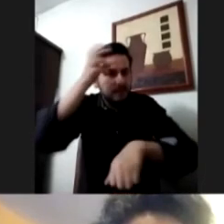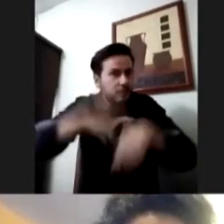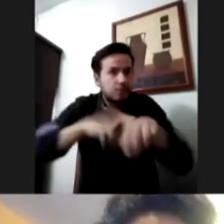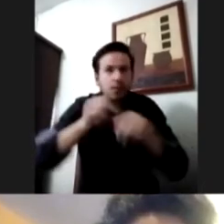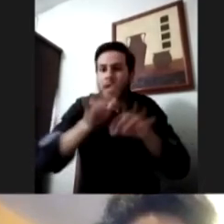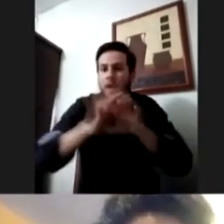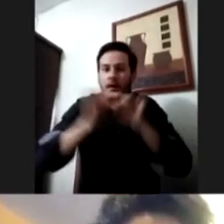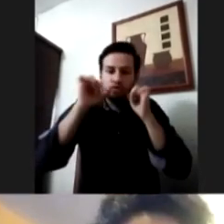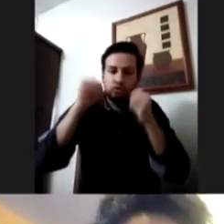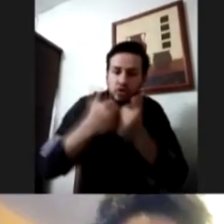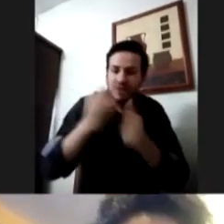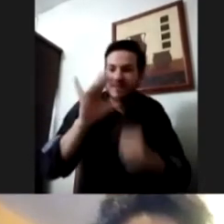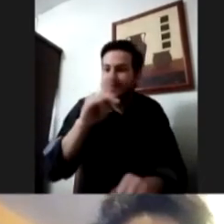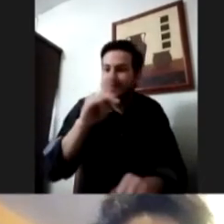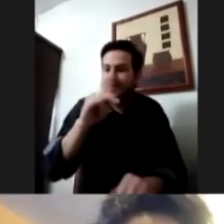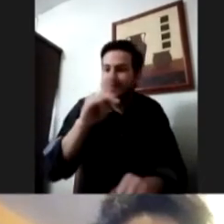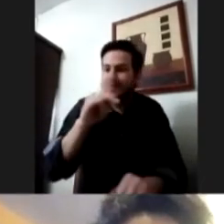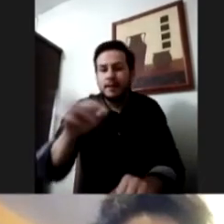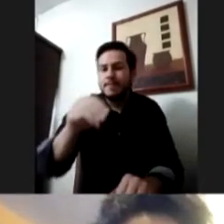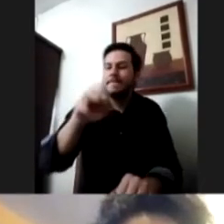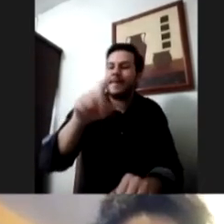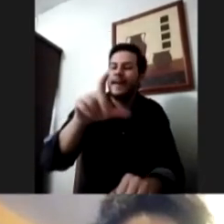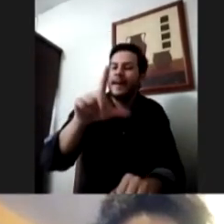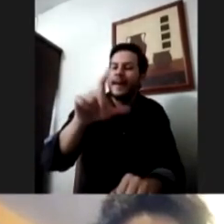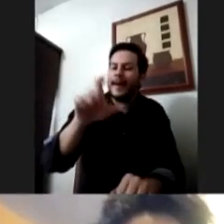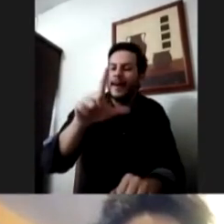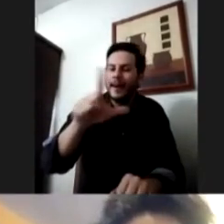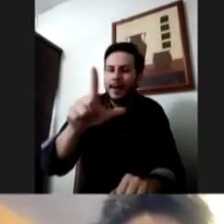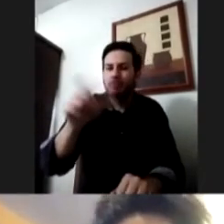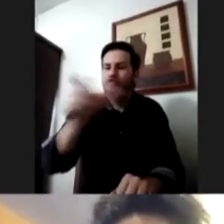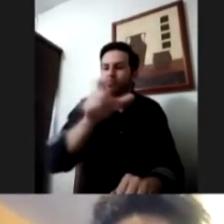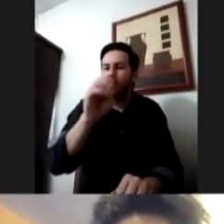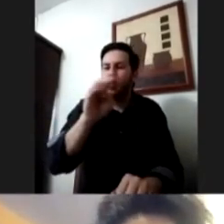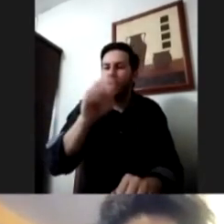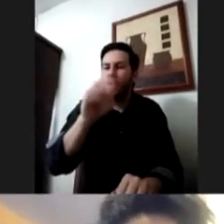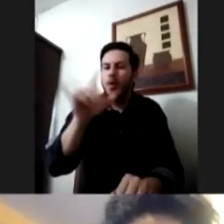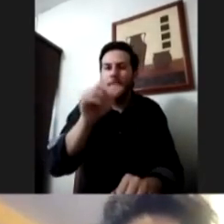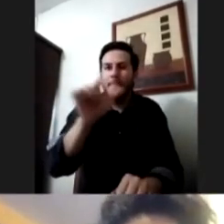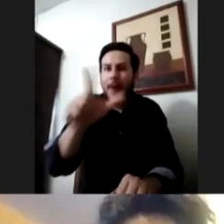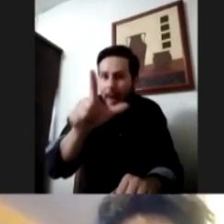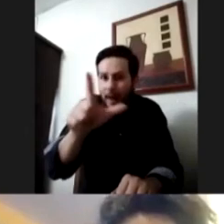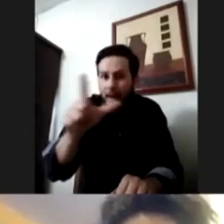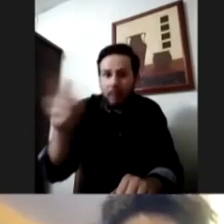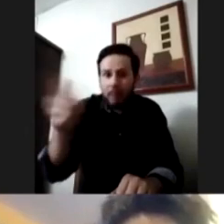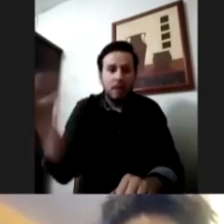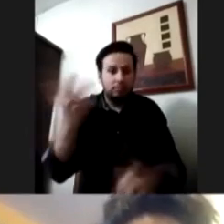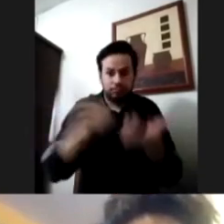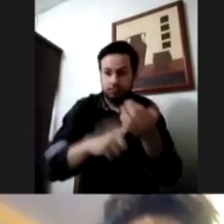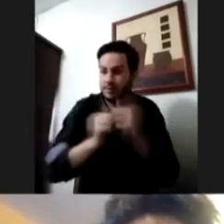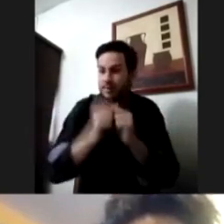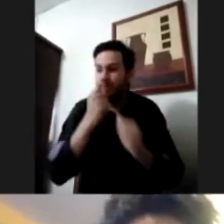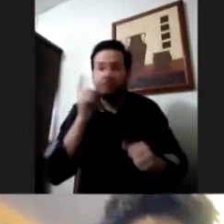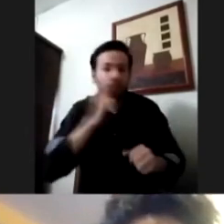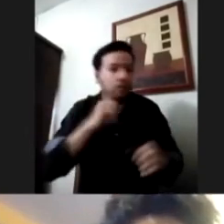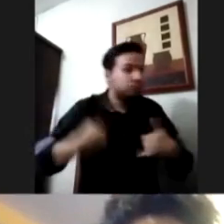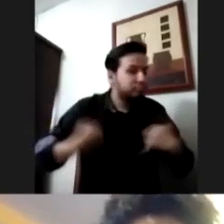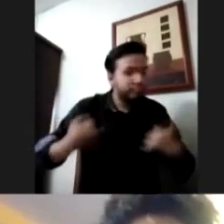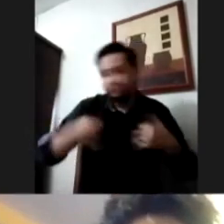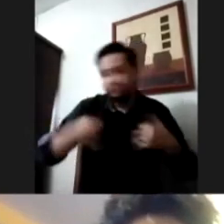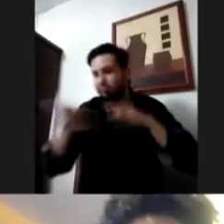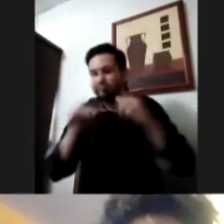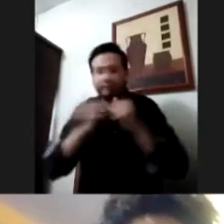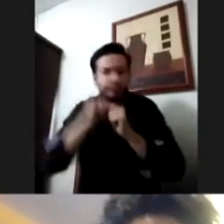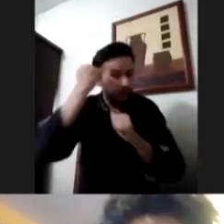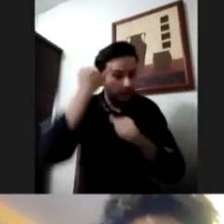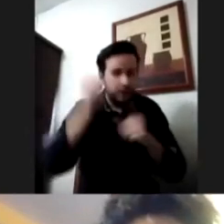asociación civil llamada Melel Xochobal, una organización precisamente que trabaja con niñas, niños y jóvenes indígenas del estado